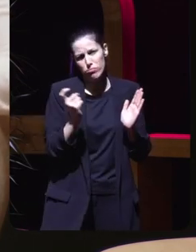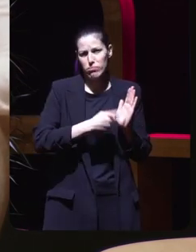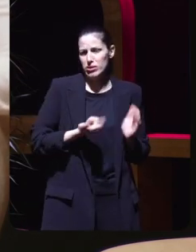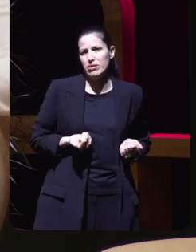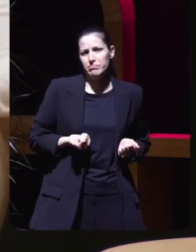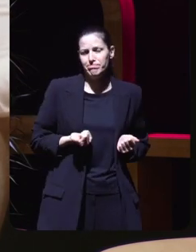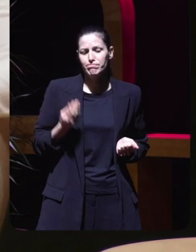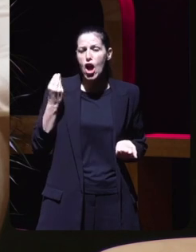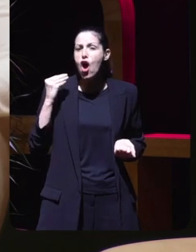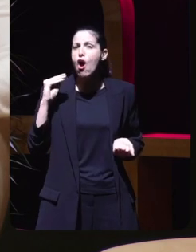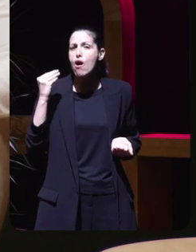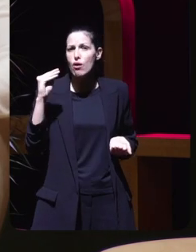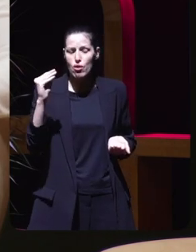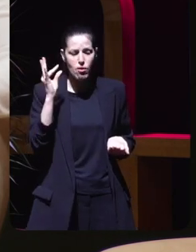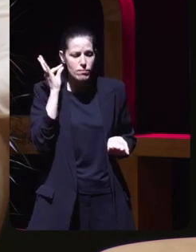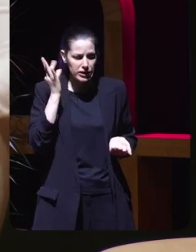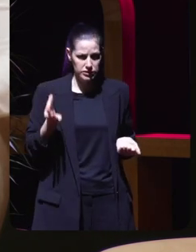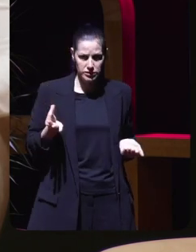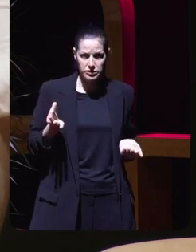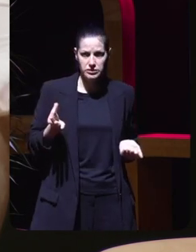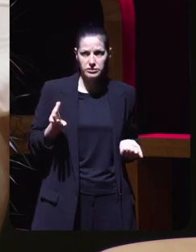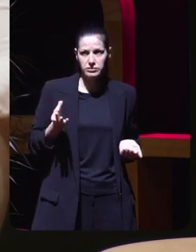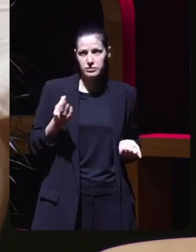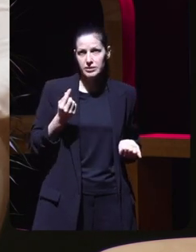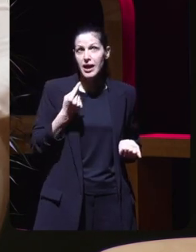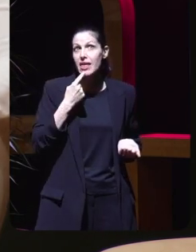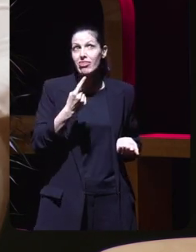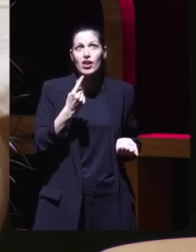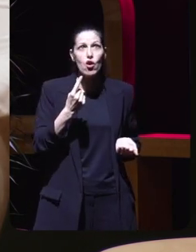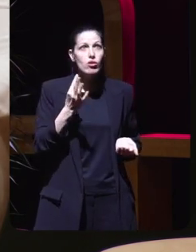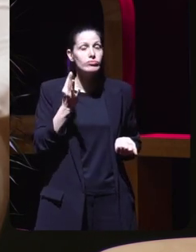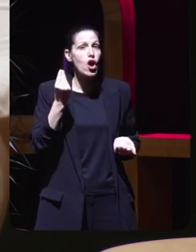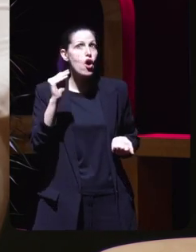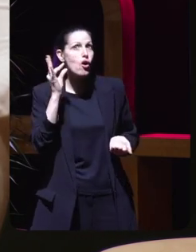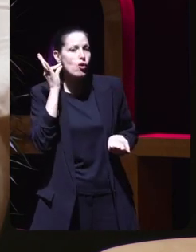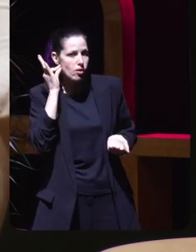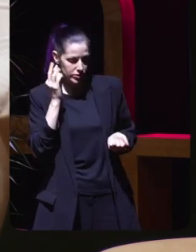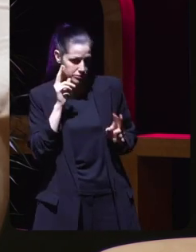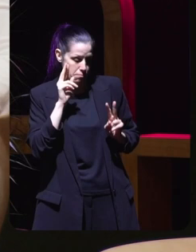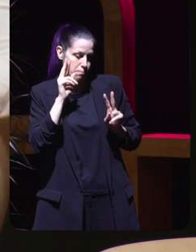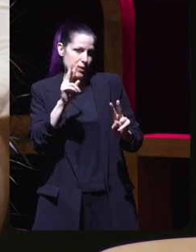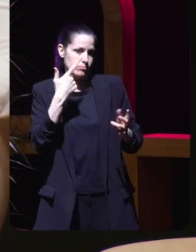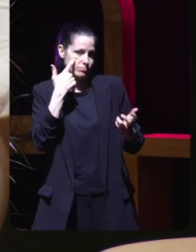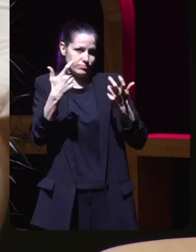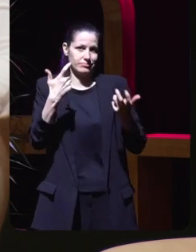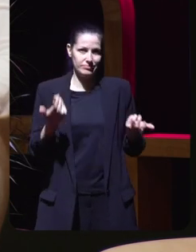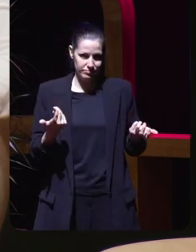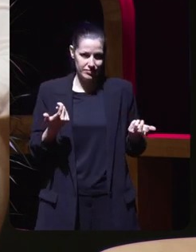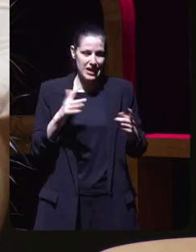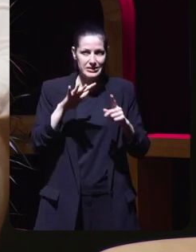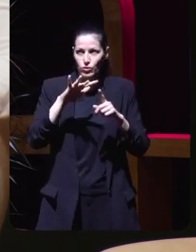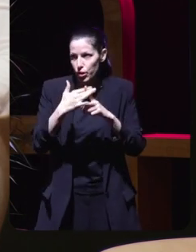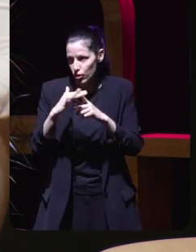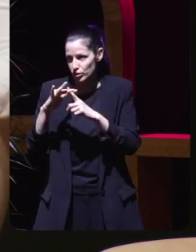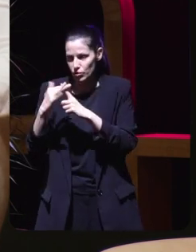mozas Bueno digo mozas porque como sabemos también no vemos Que velo en calquera situación